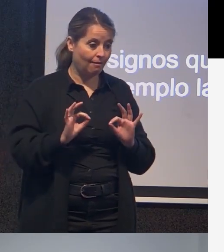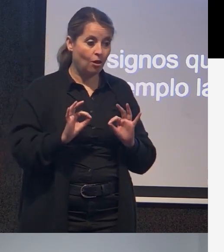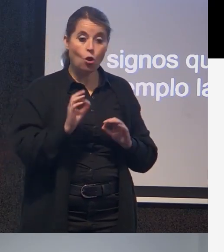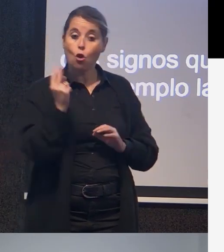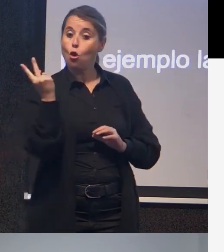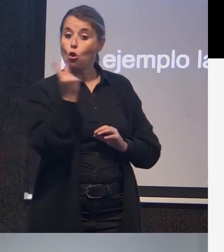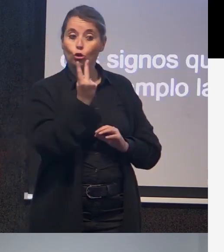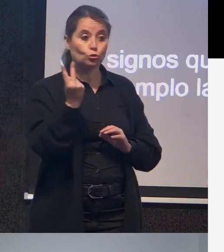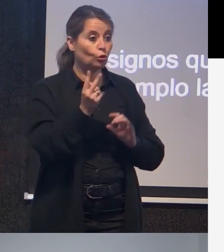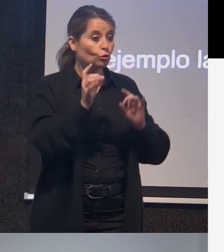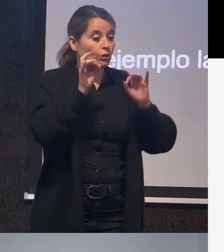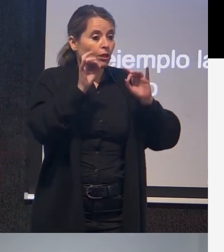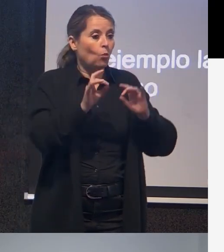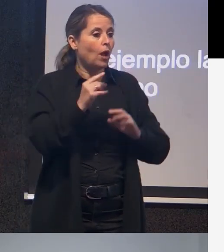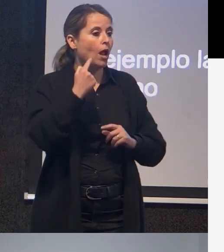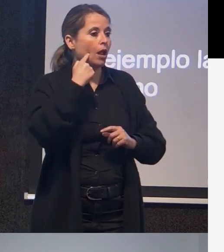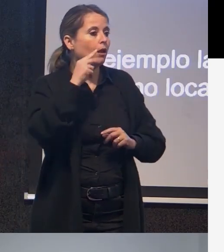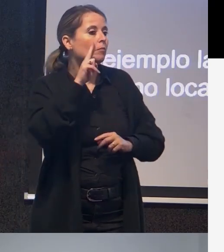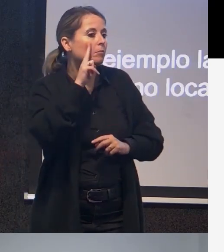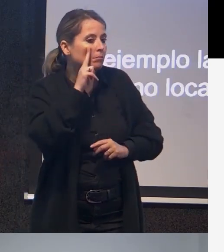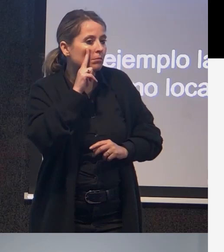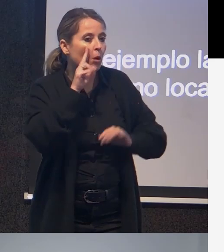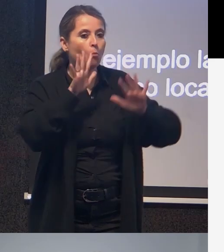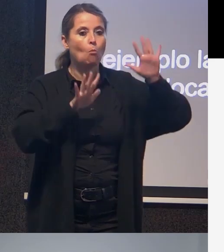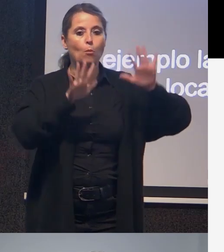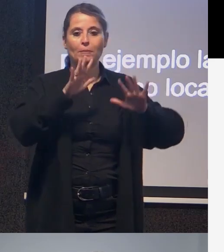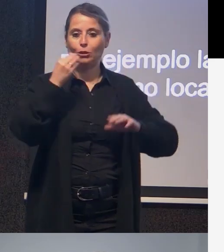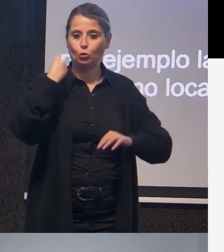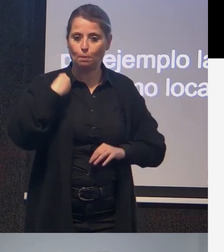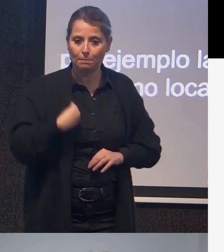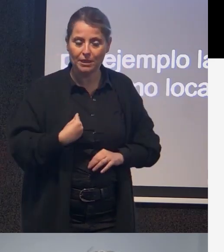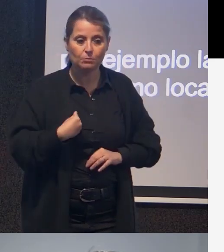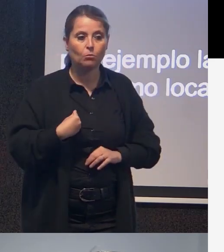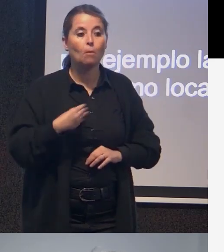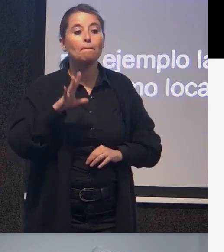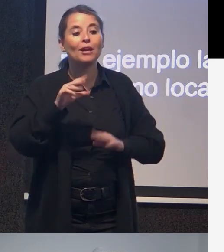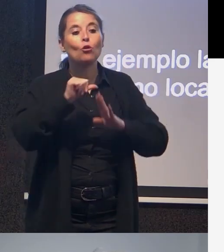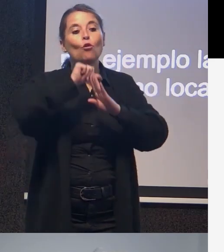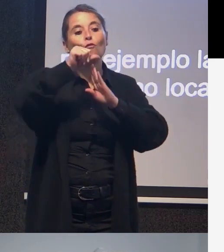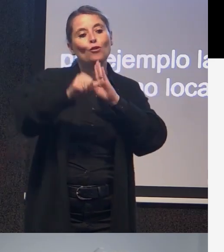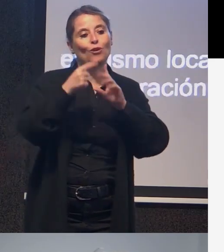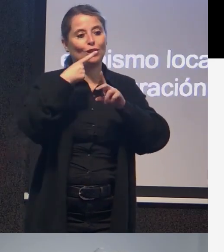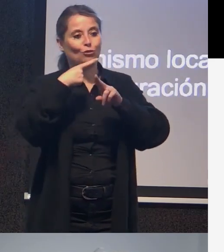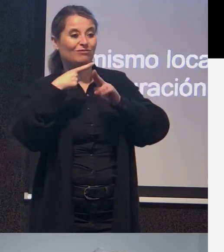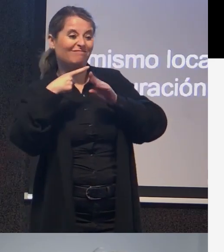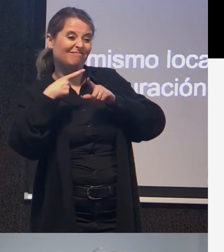tiene el mismo localización, el mismo movimiento, solo difiere en la configuración.